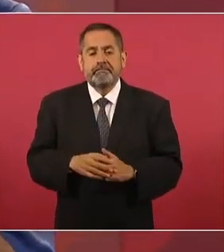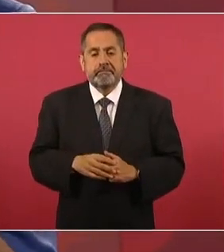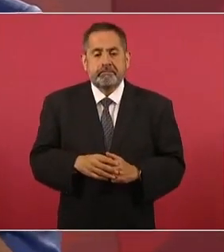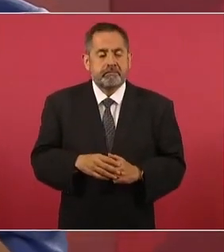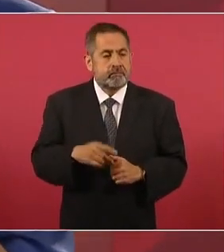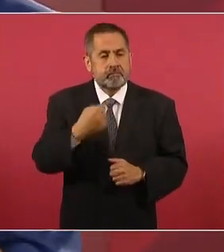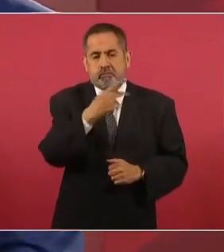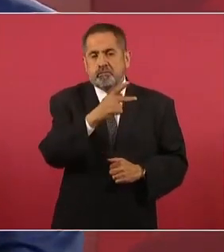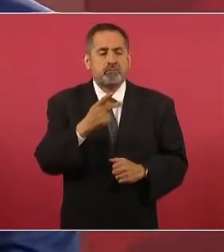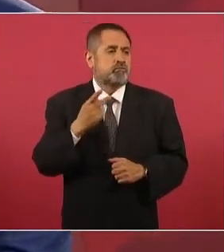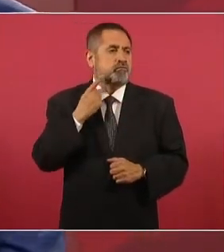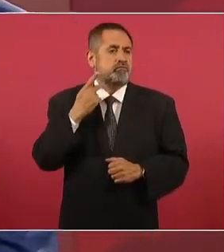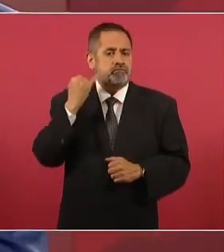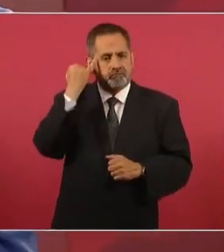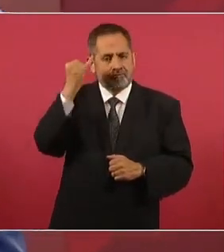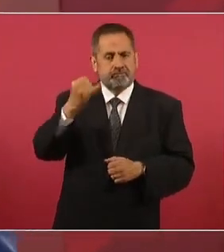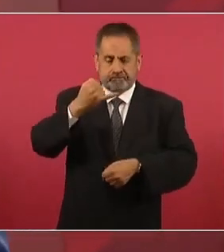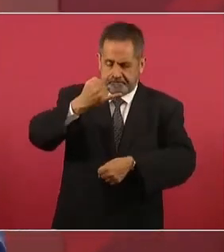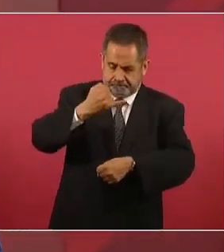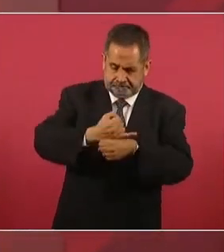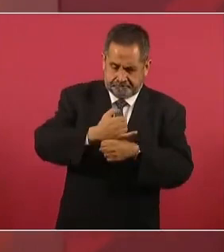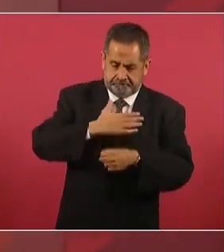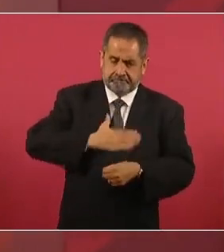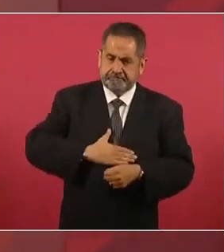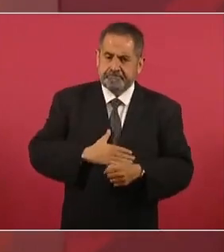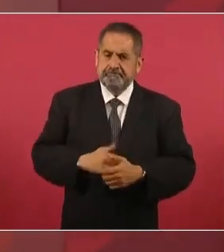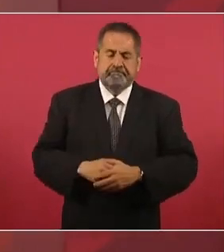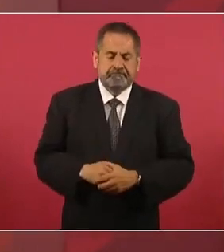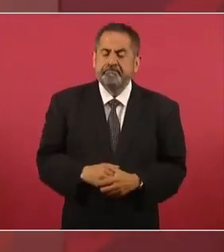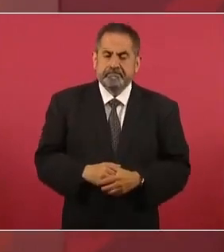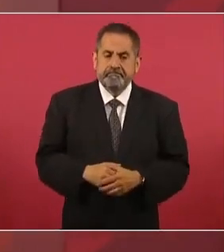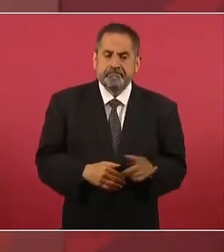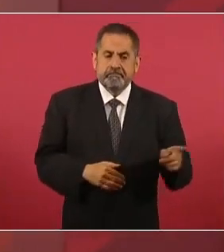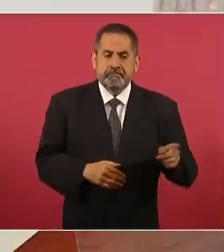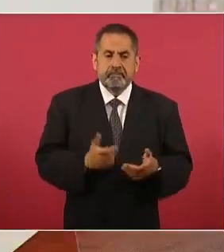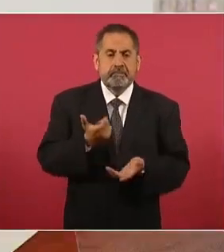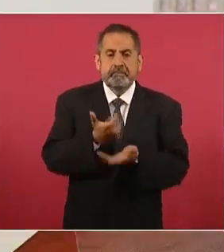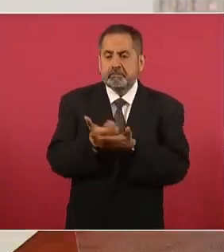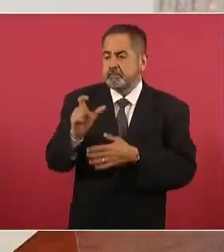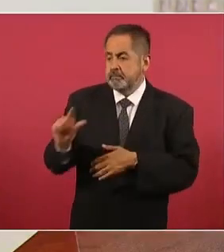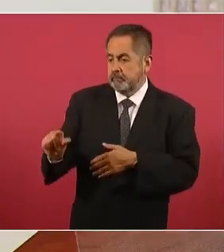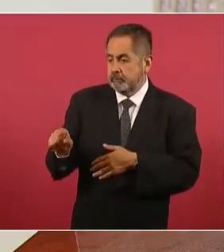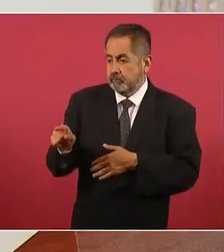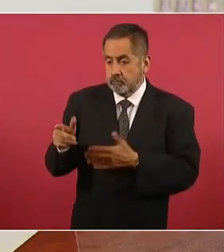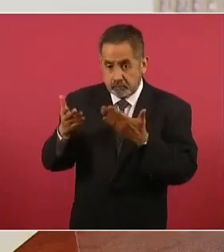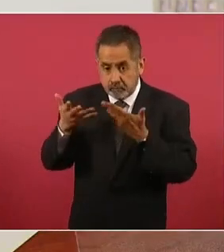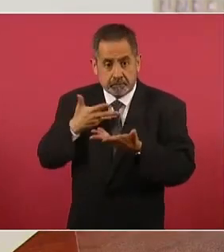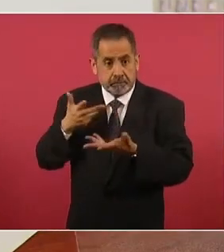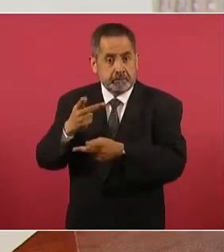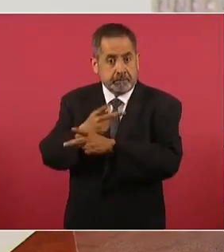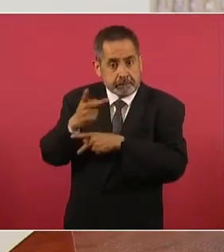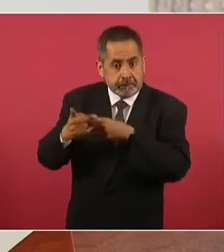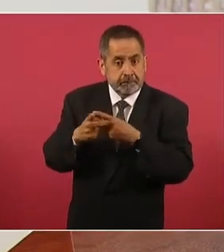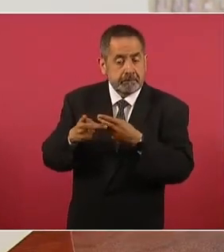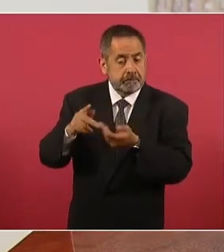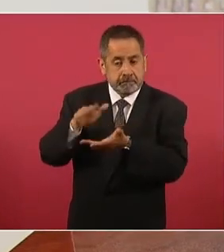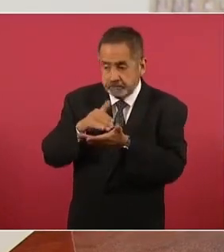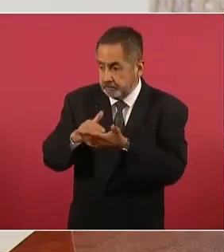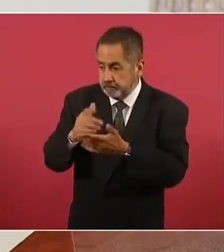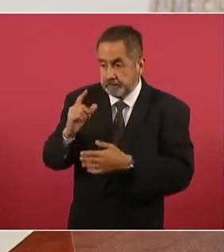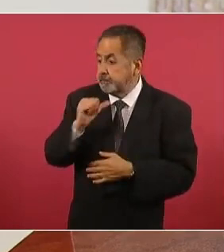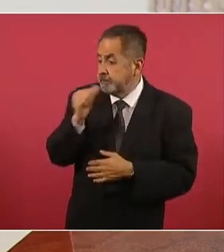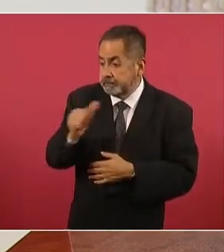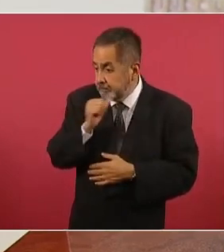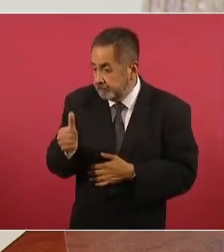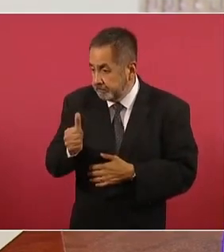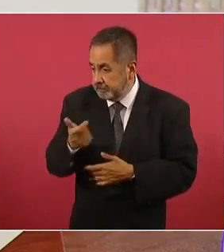una política injusta de pagarle menos al trabajador indocumentado